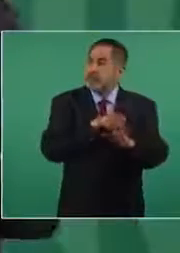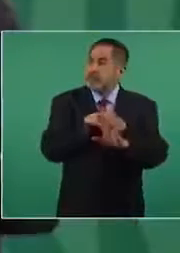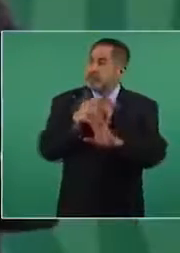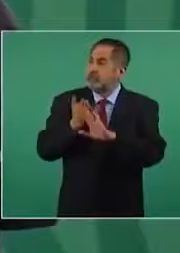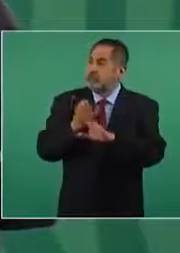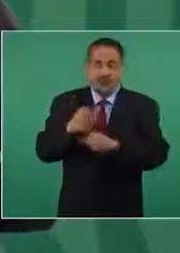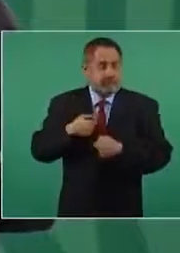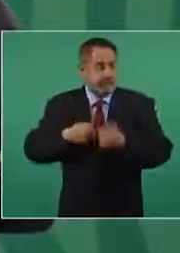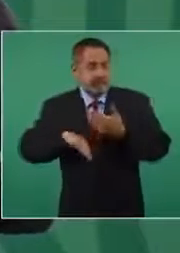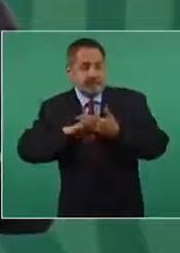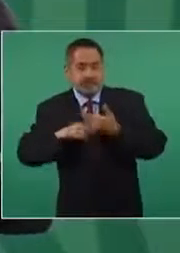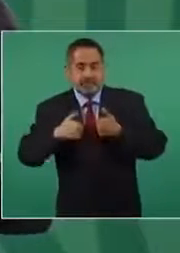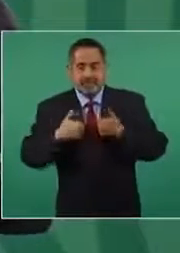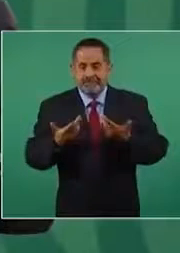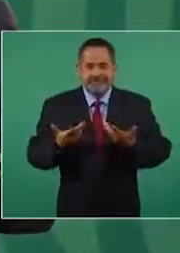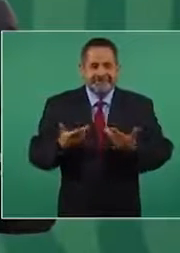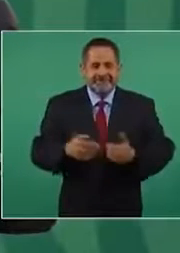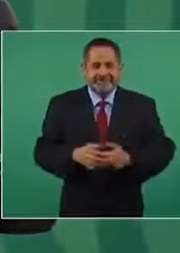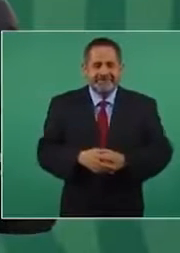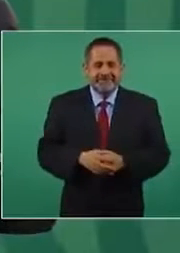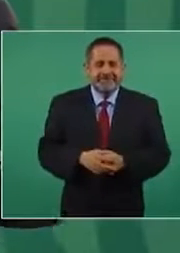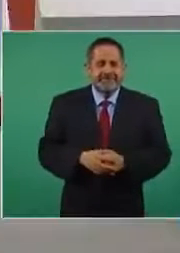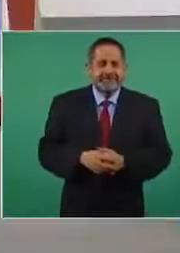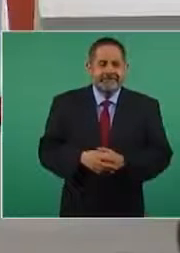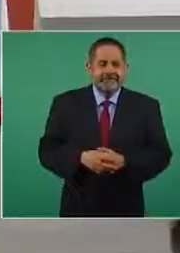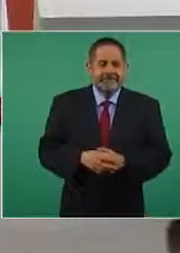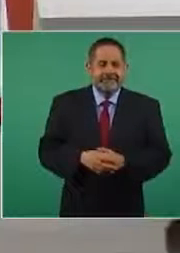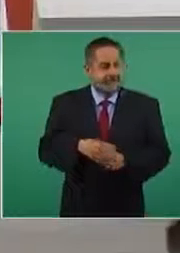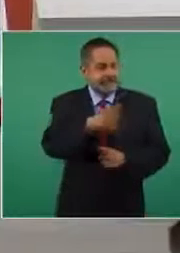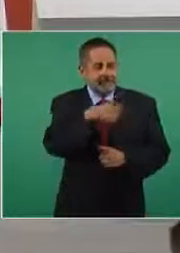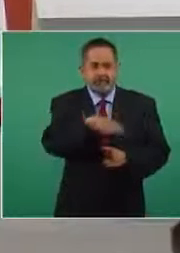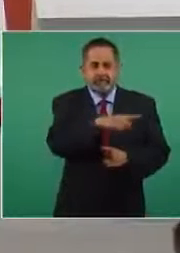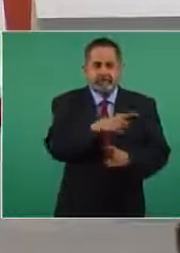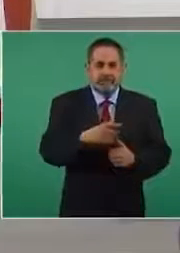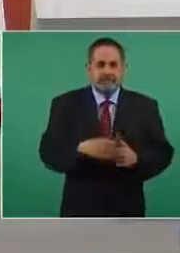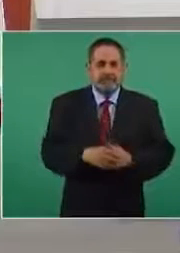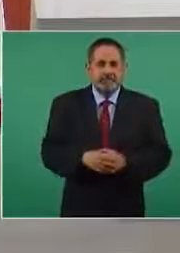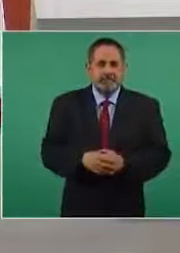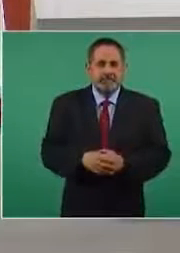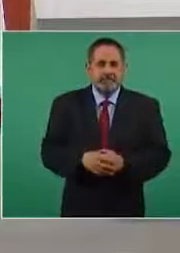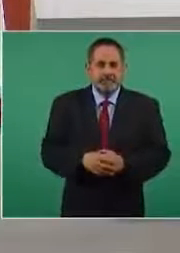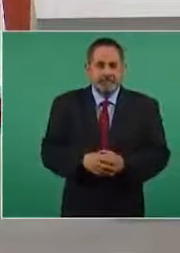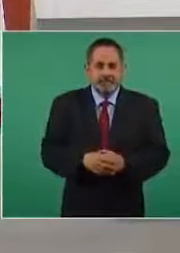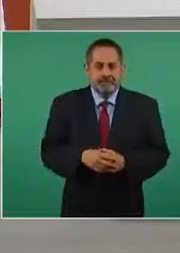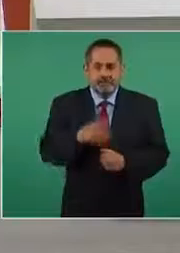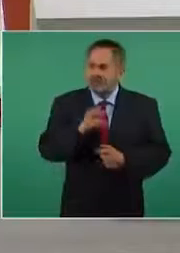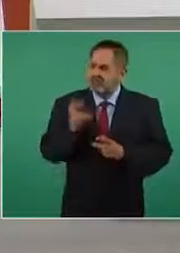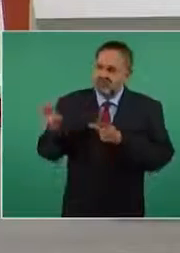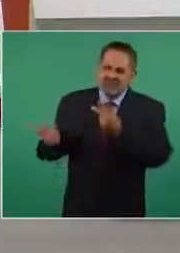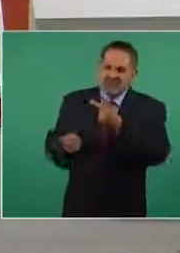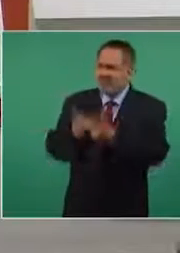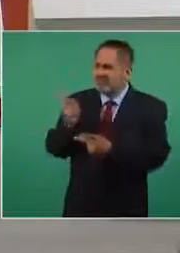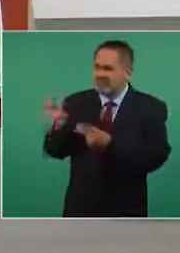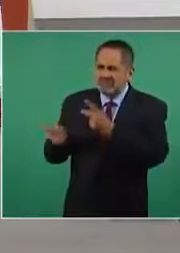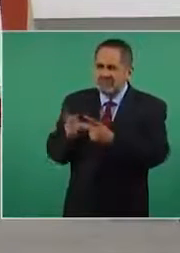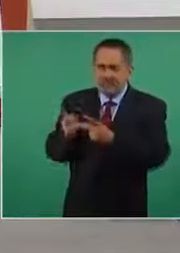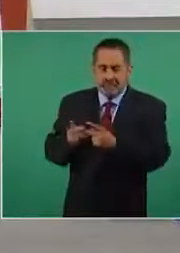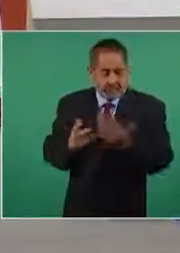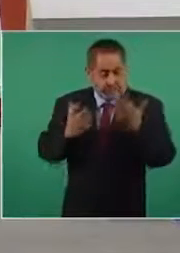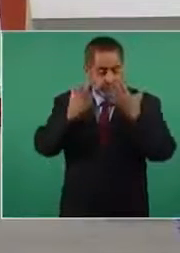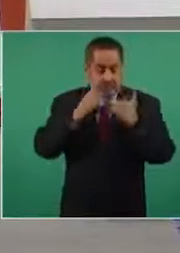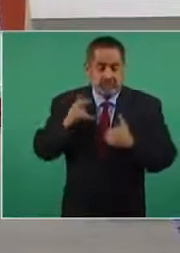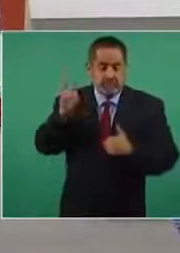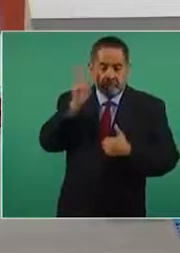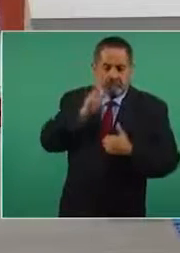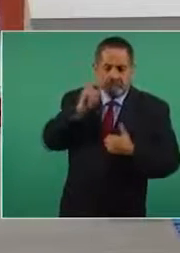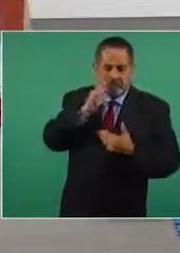estacionario. Esto sin duda afecta más a los hogares que tienen menos recursos porque son los que principalmente utilizan cilindros y no tanques. Creo que